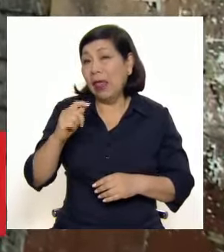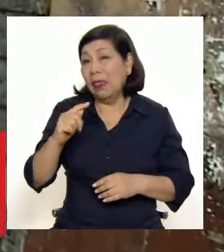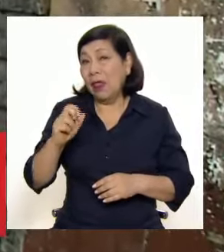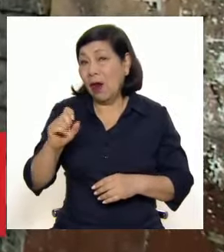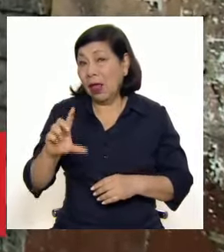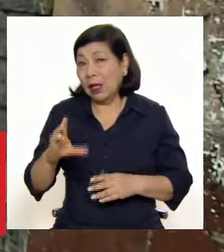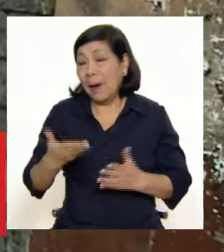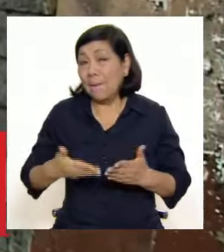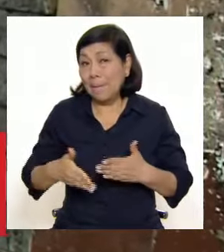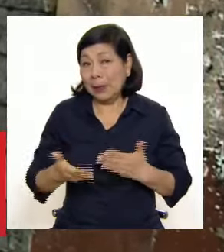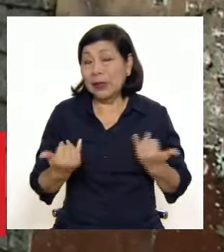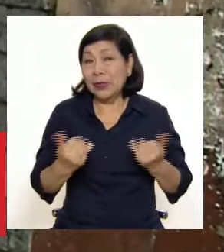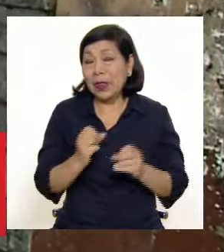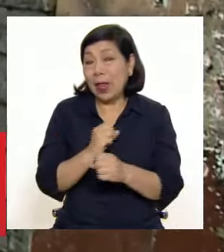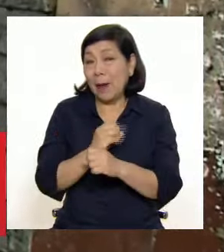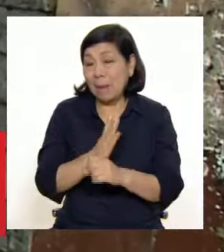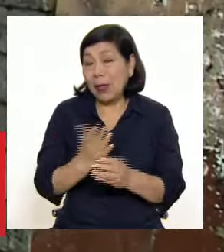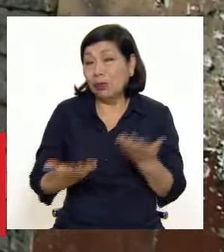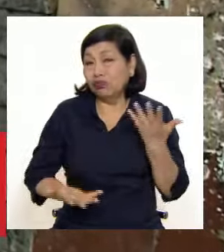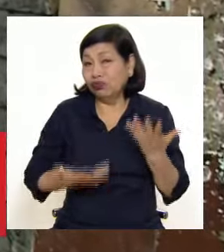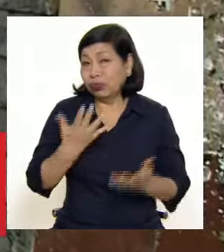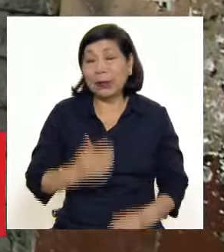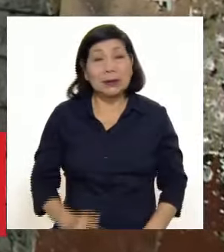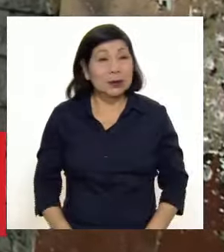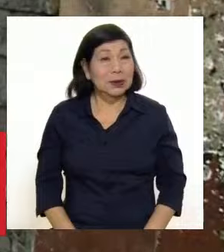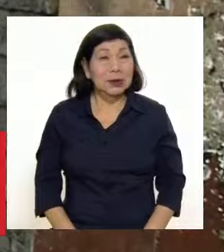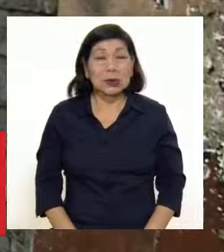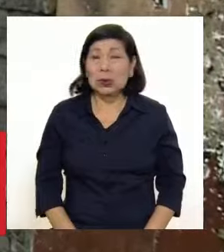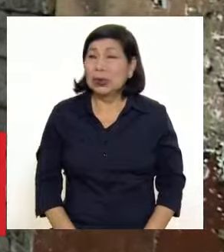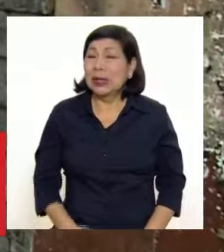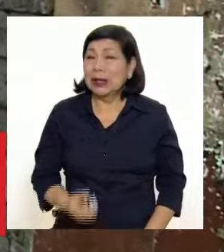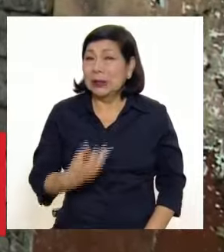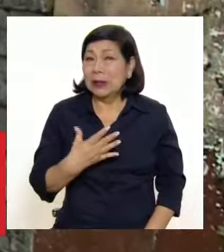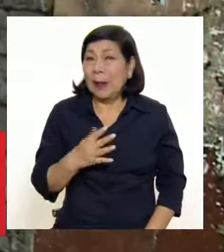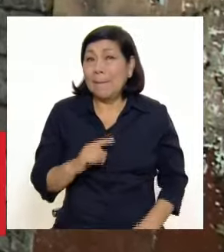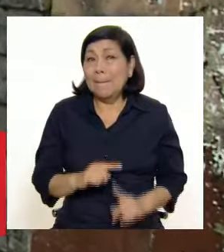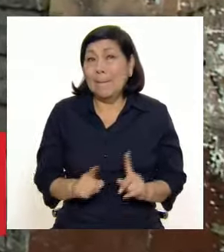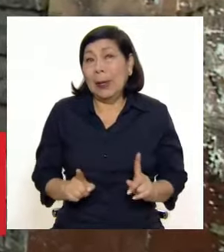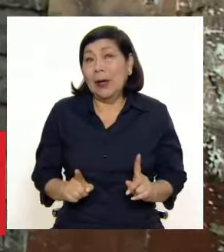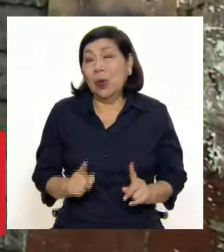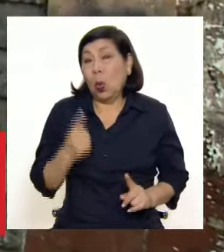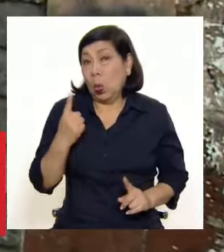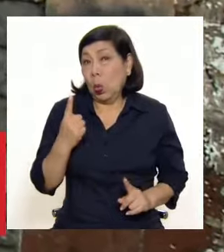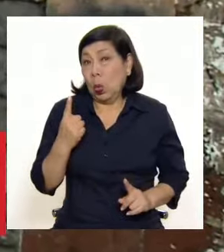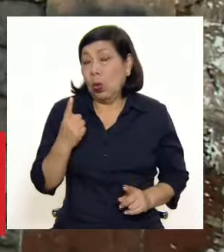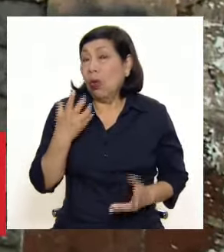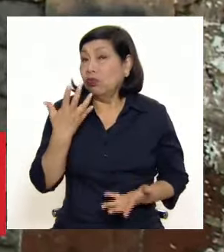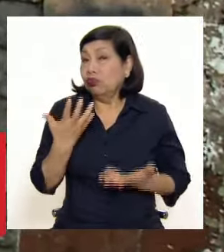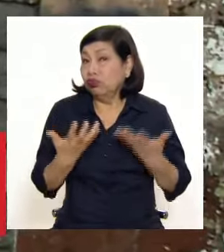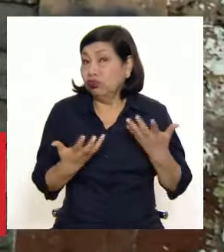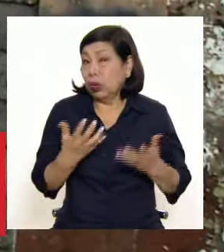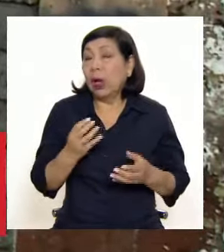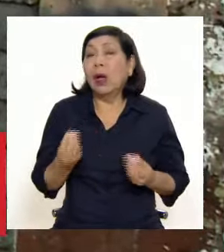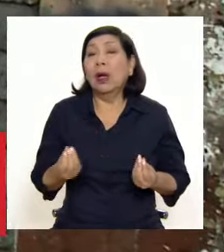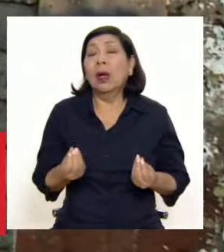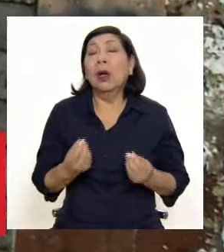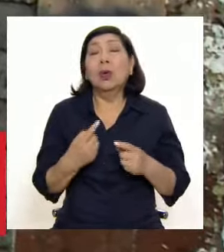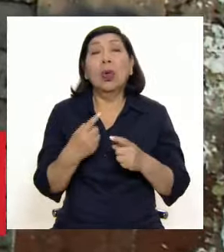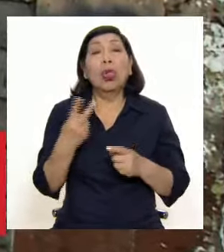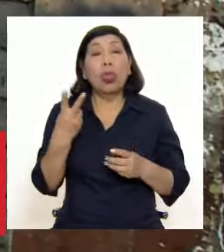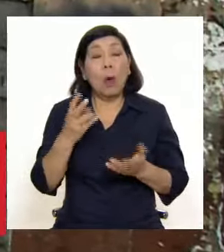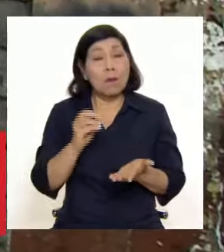ocurrió el incendio esta madrugada. Los vecinos no han comentado que no fue una sola vez que se encendieron las llamas, sino